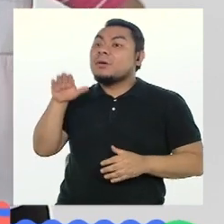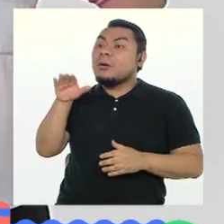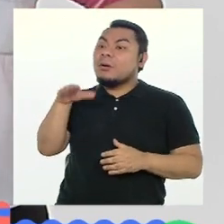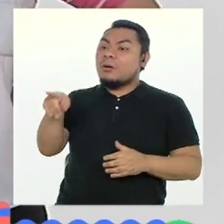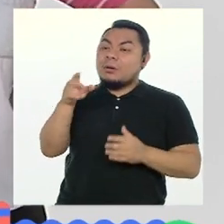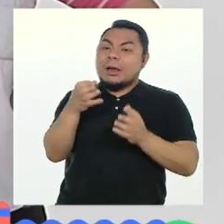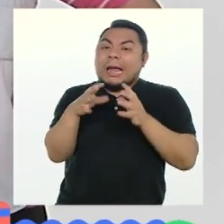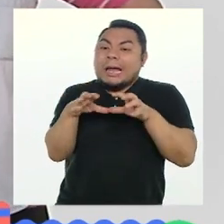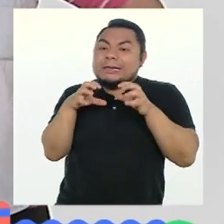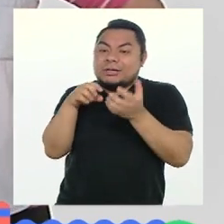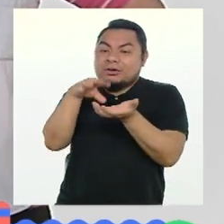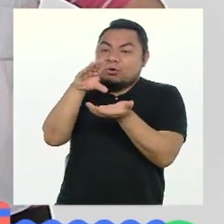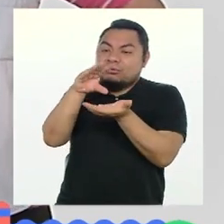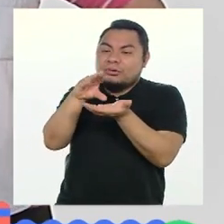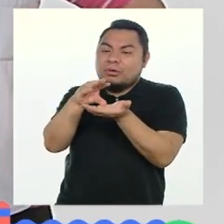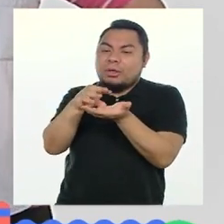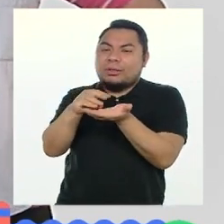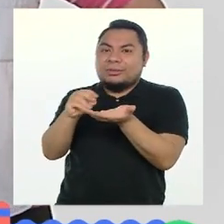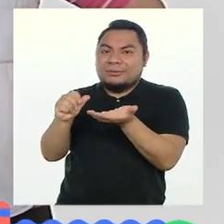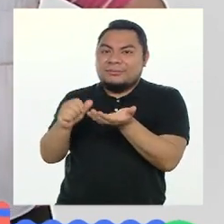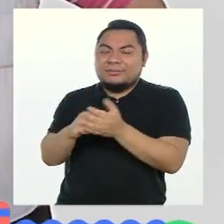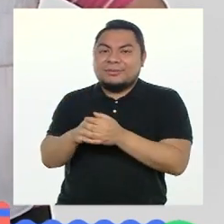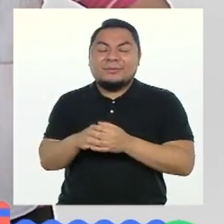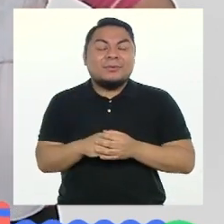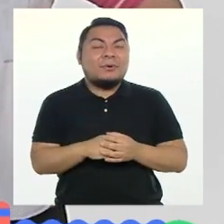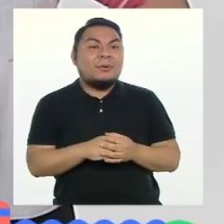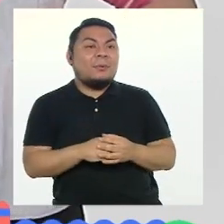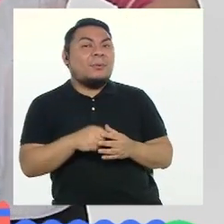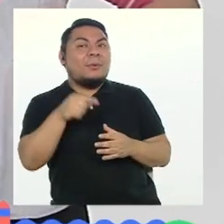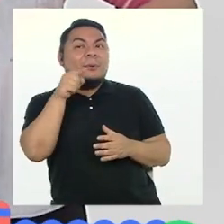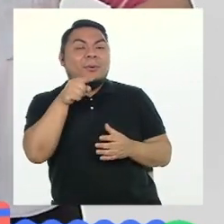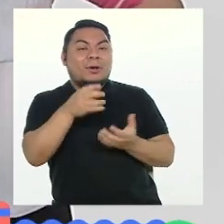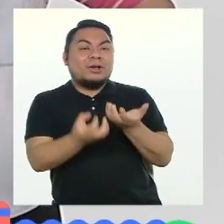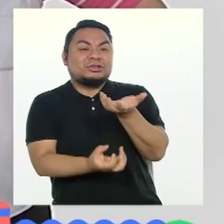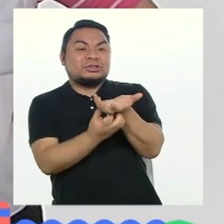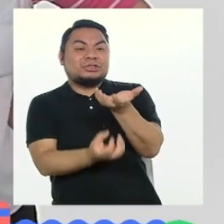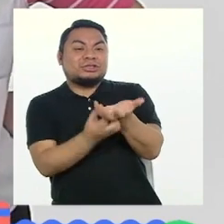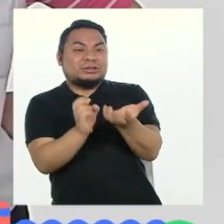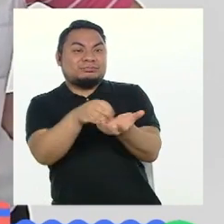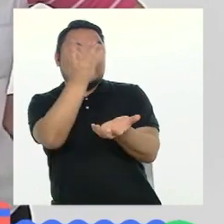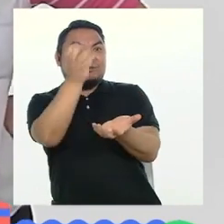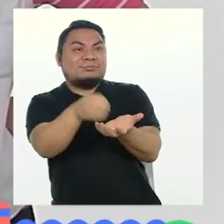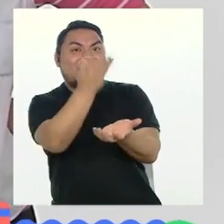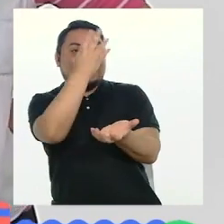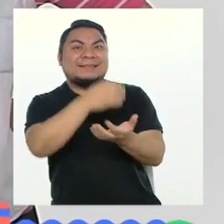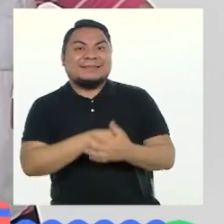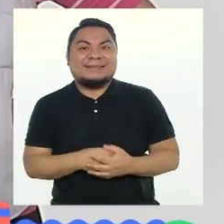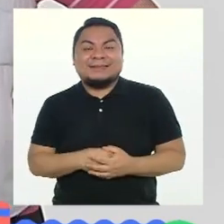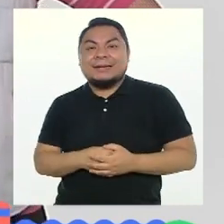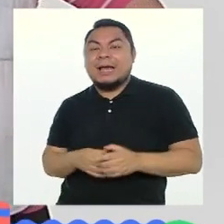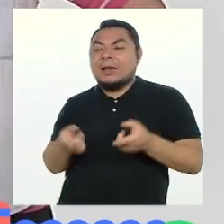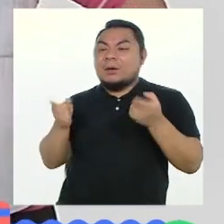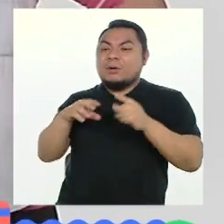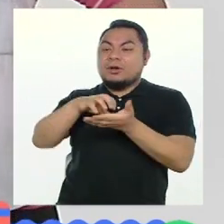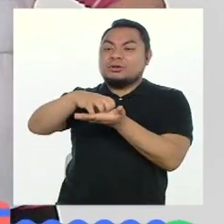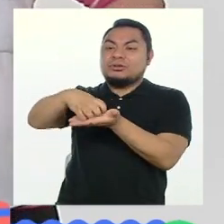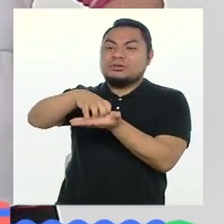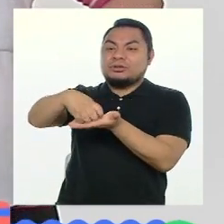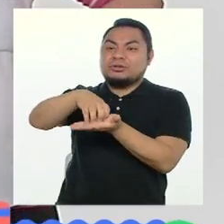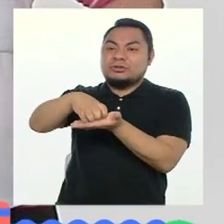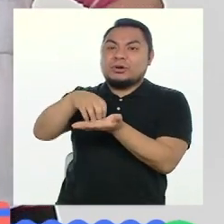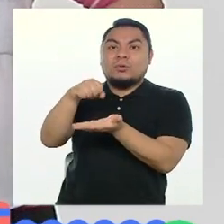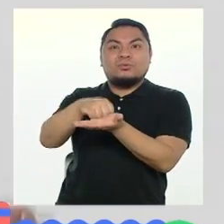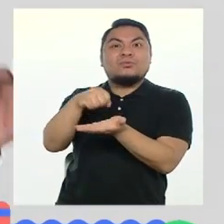se derrite, cuando la canchita salta, cuando la gelatina se pone